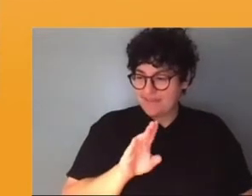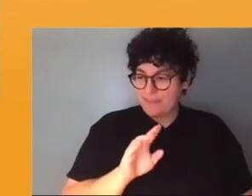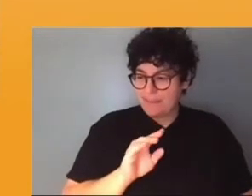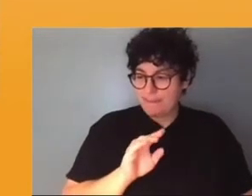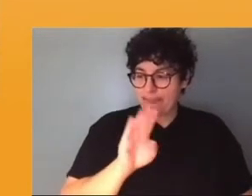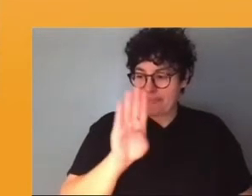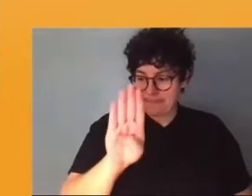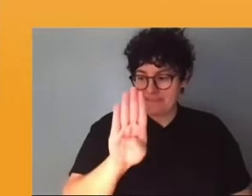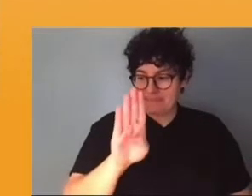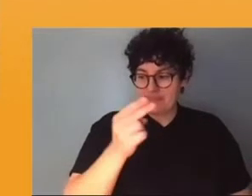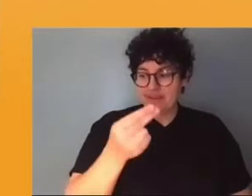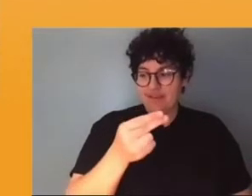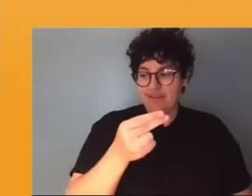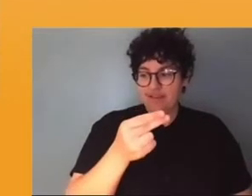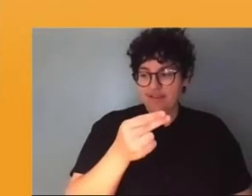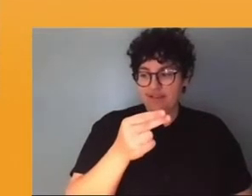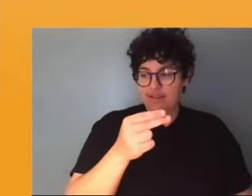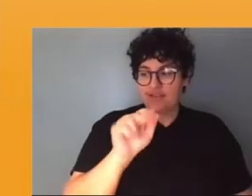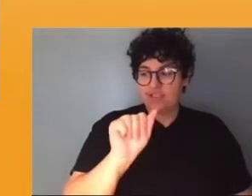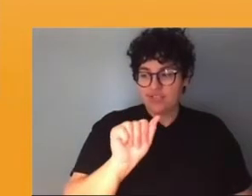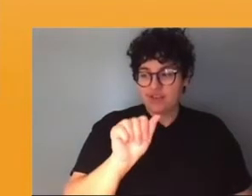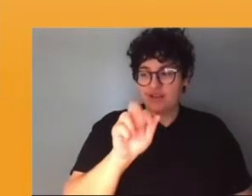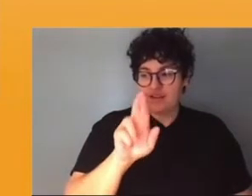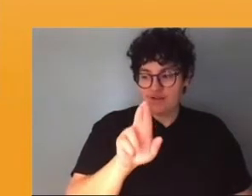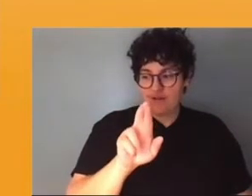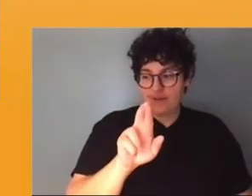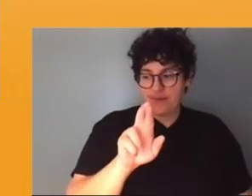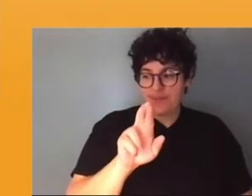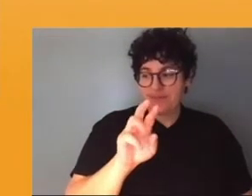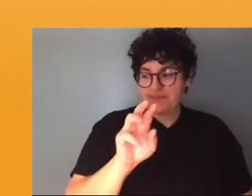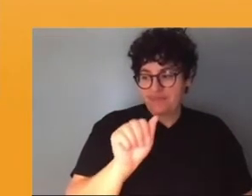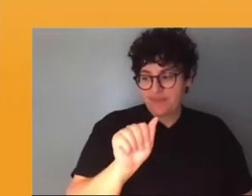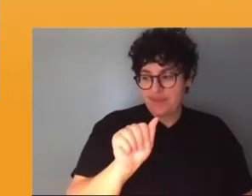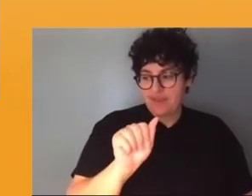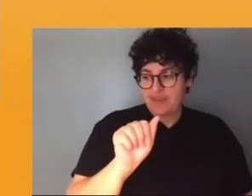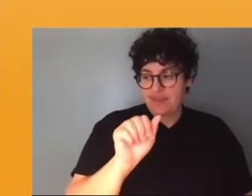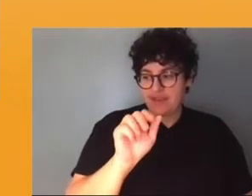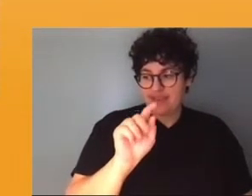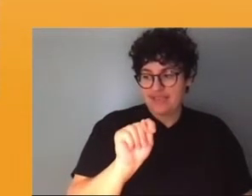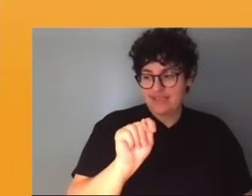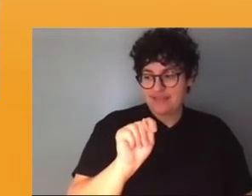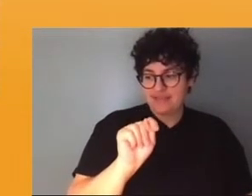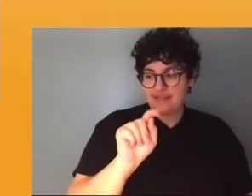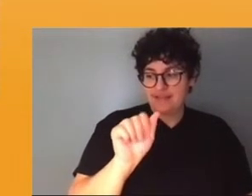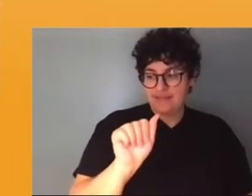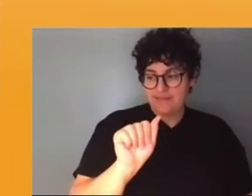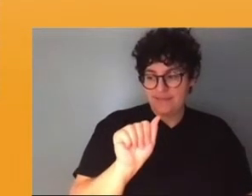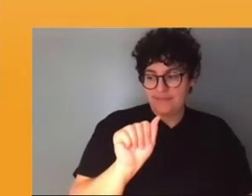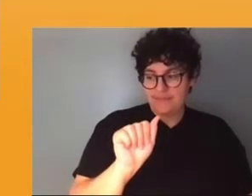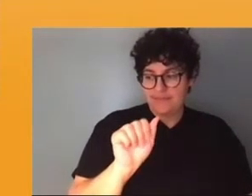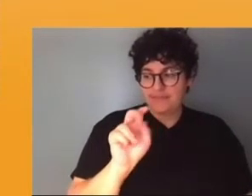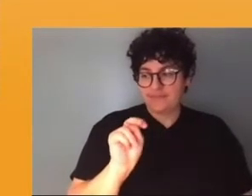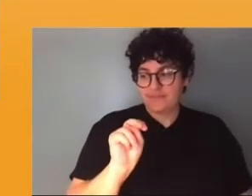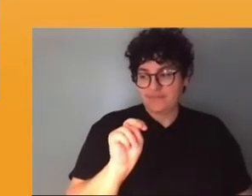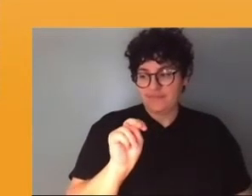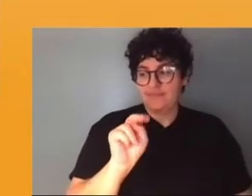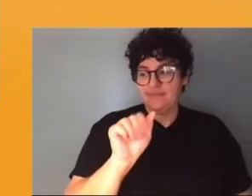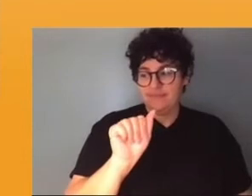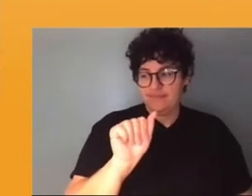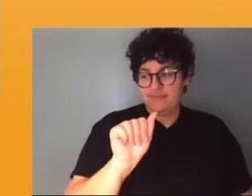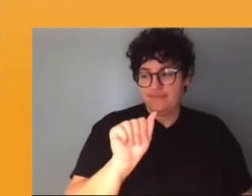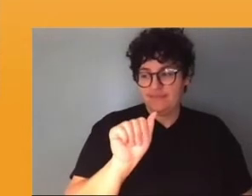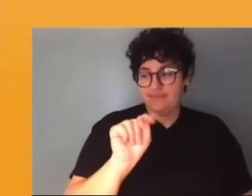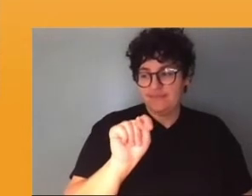acerca del poder de gesto en el baile para transmitir significaciones y los procesos de